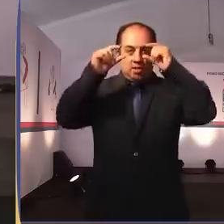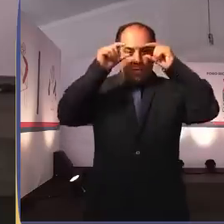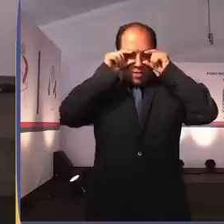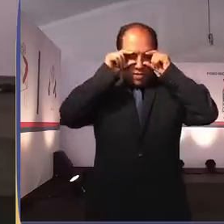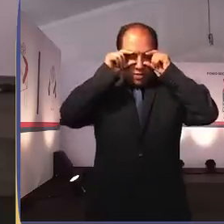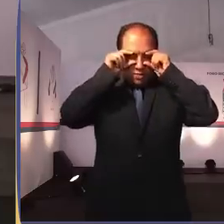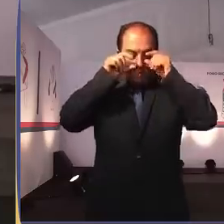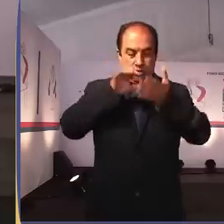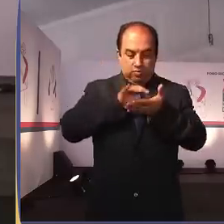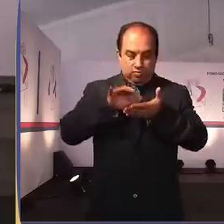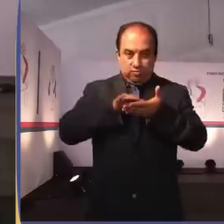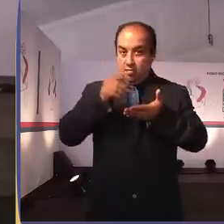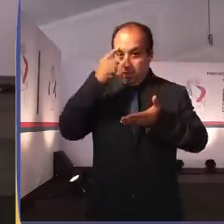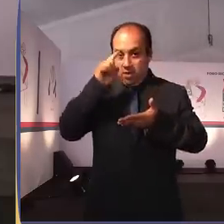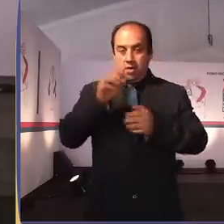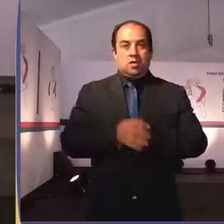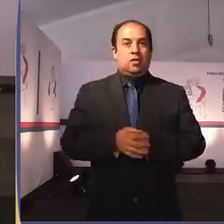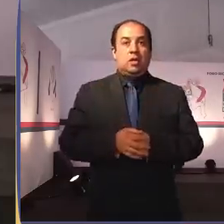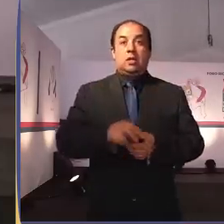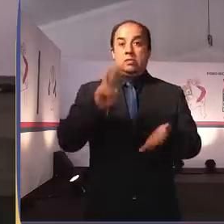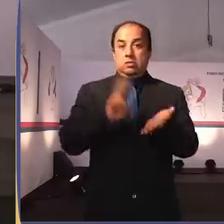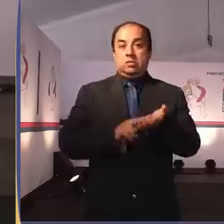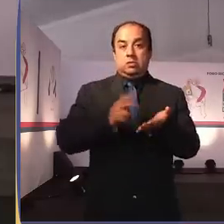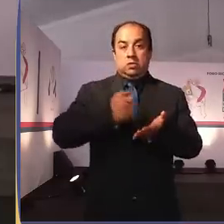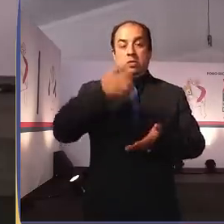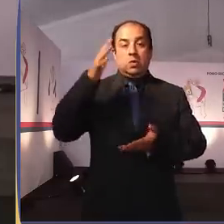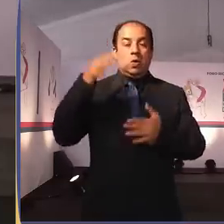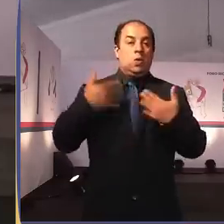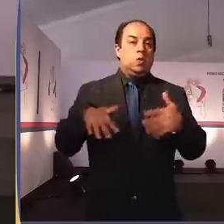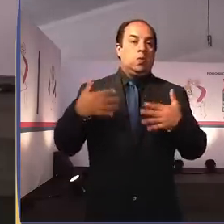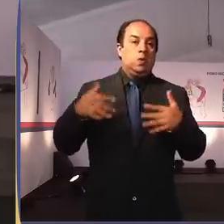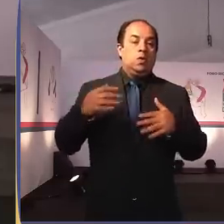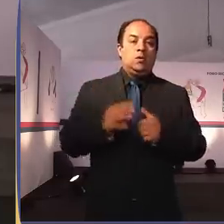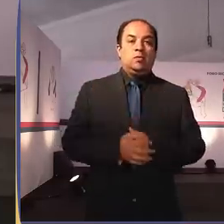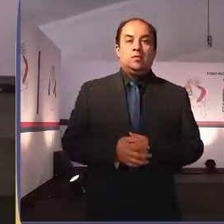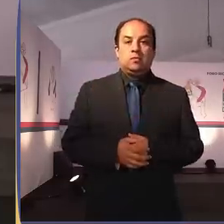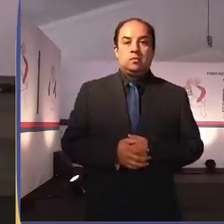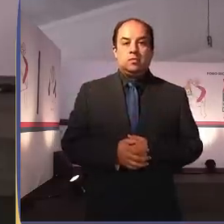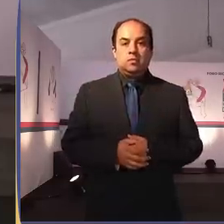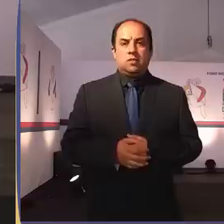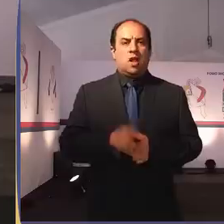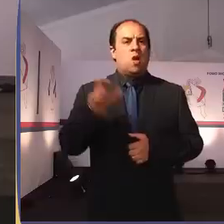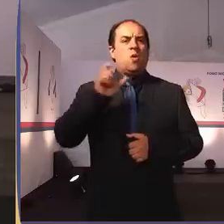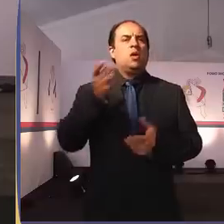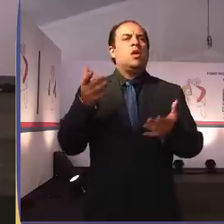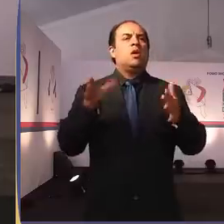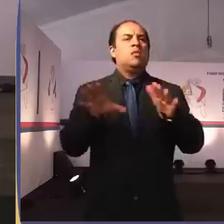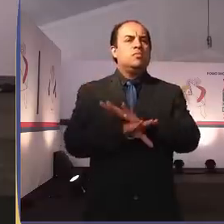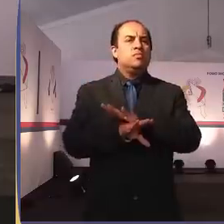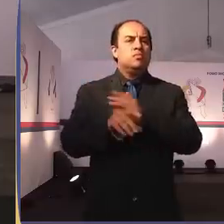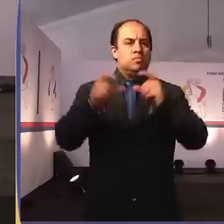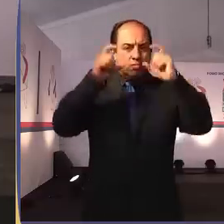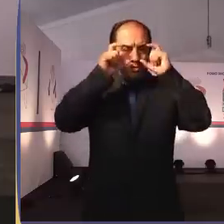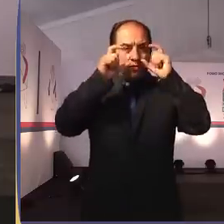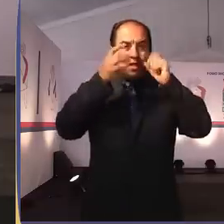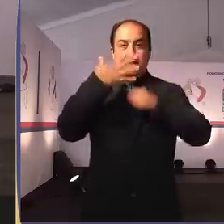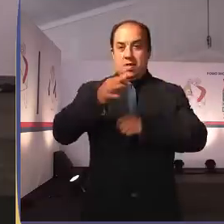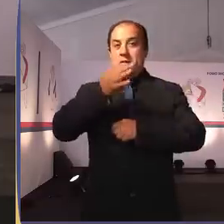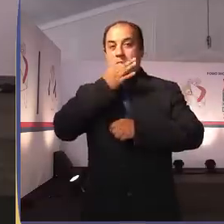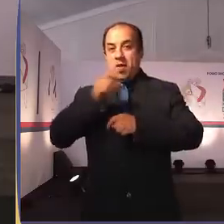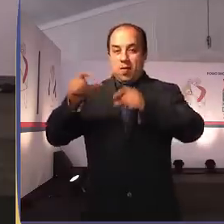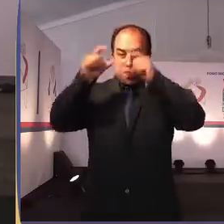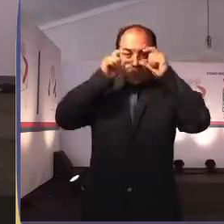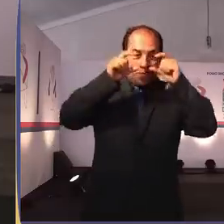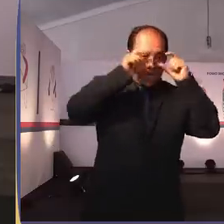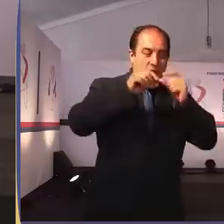leer. No, y lo que cuestan los lentes. No, cuestan los lentes. ¿Y cuánto te los repones cada cuánto? Cada 10 minutos, porque